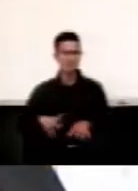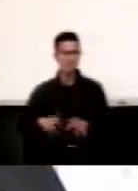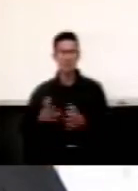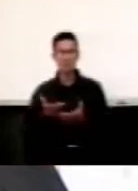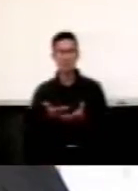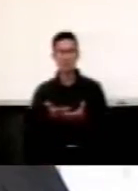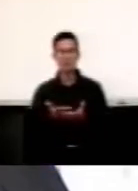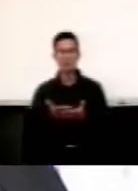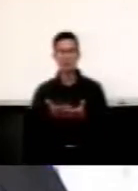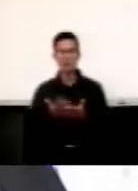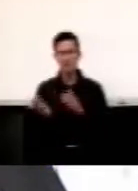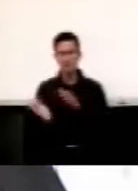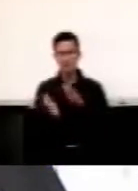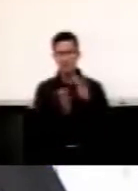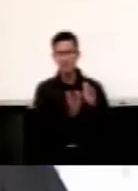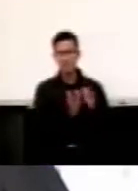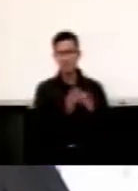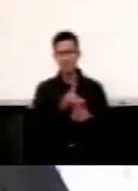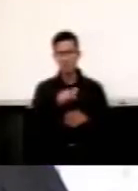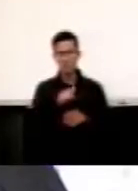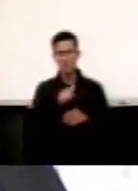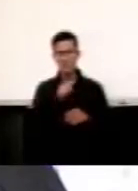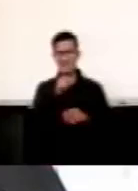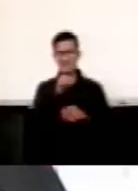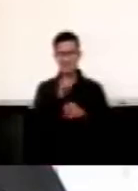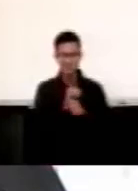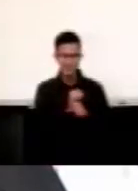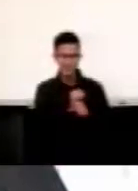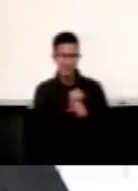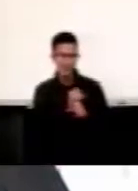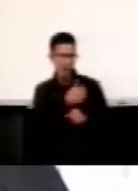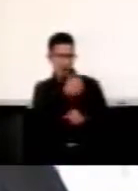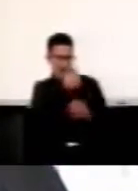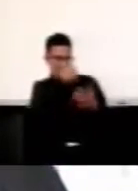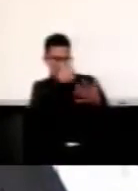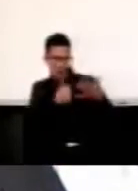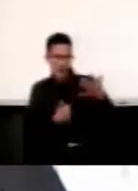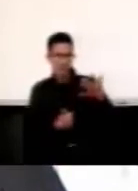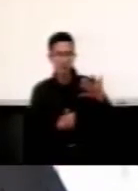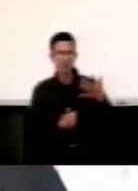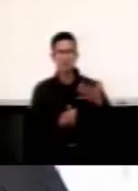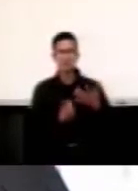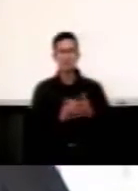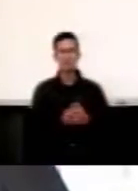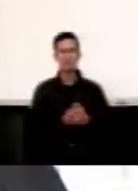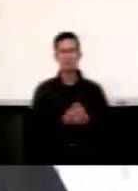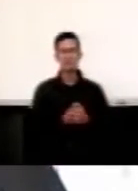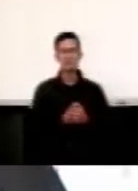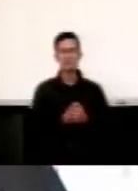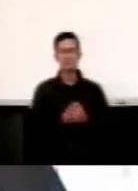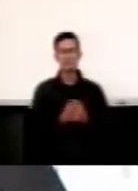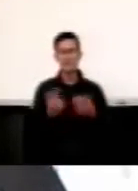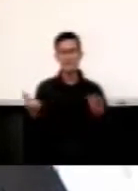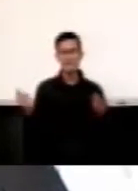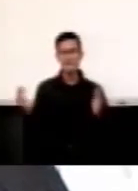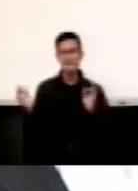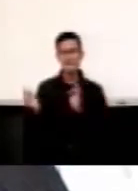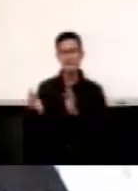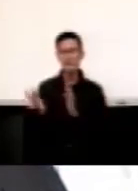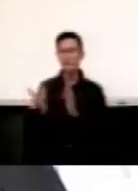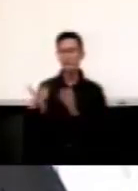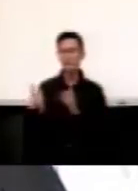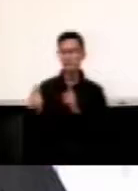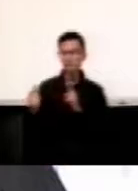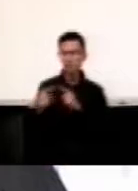ya específicamente un análisis de qué se entiende por cada uno de ellos, confrontándolo por supuesto con nuestro sistema de